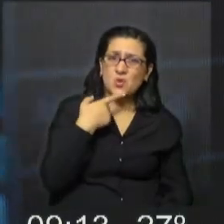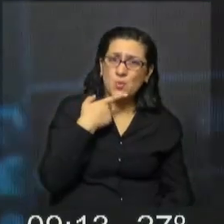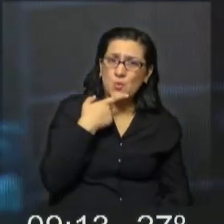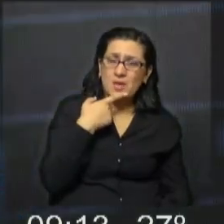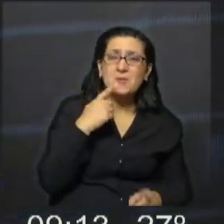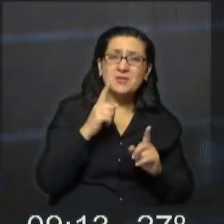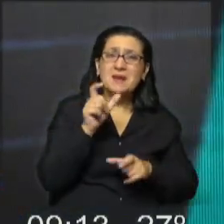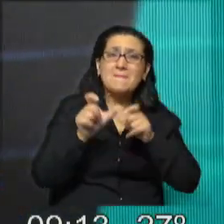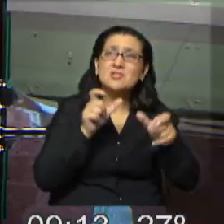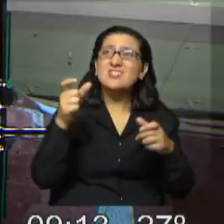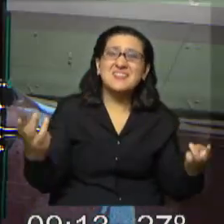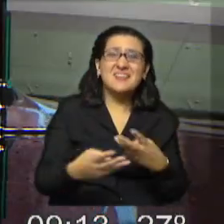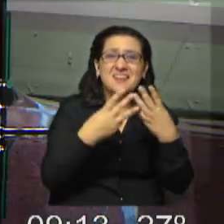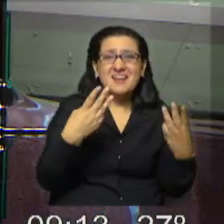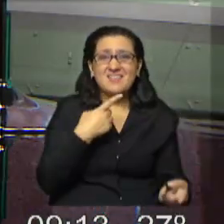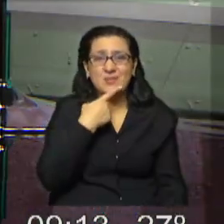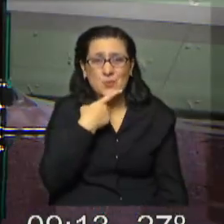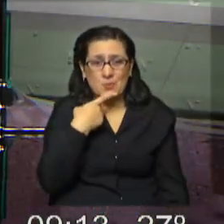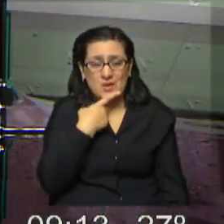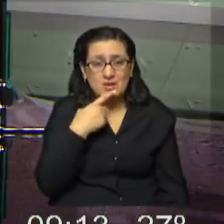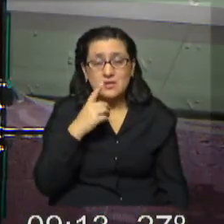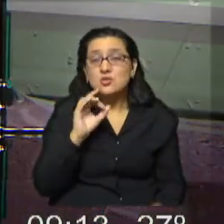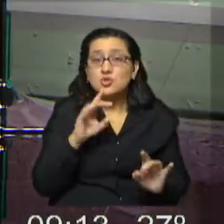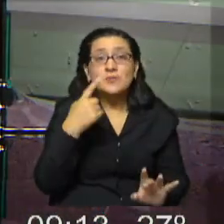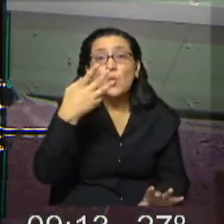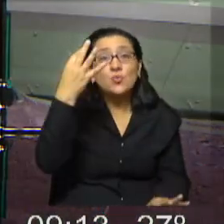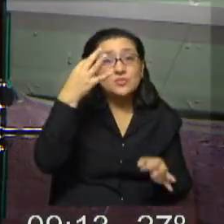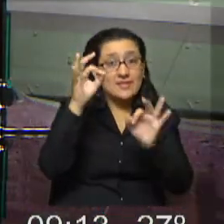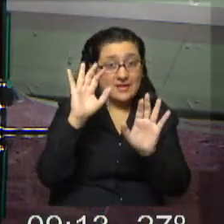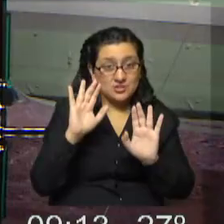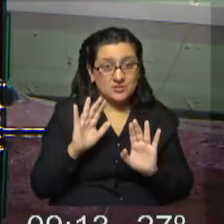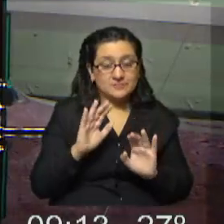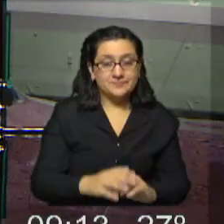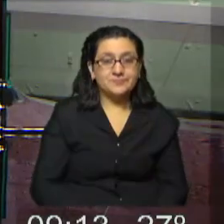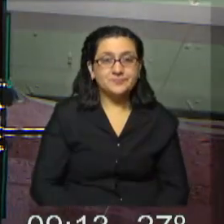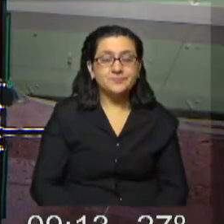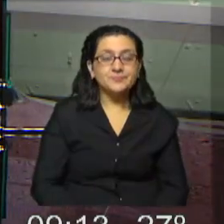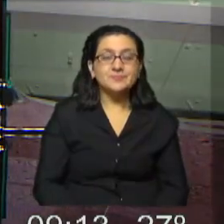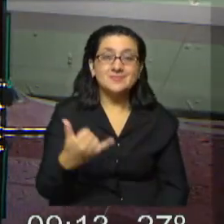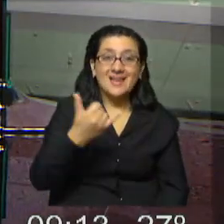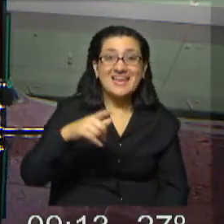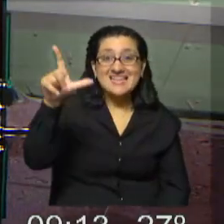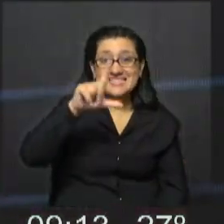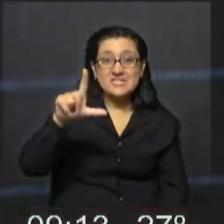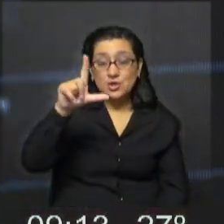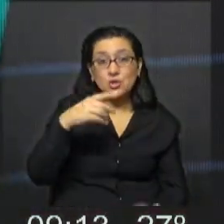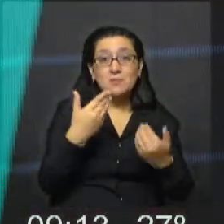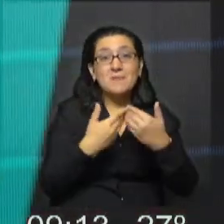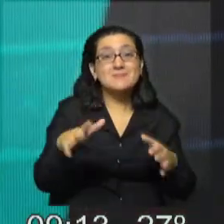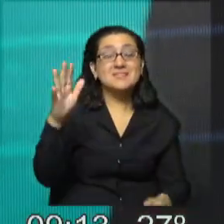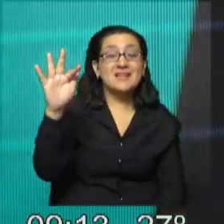sino para la sociedad en general. Claro. Fíjate solo un detalle para la audiencia. A ver. Hay liceos donde se va a aplicar el